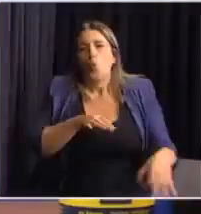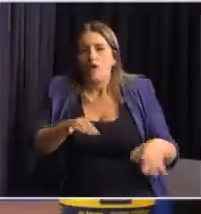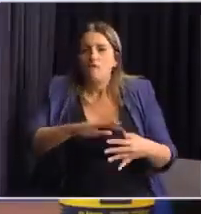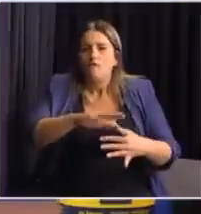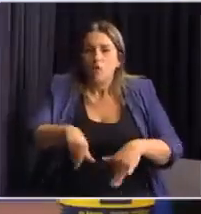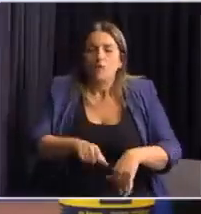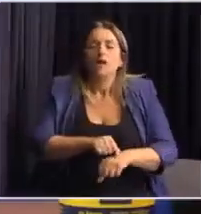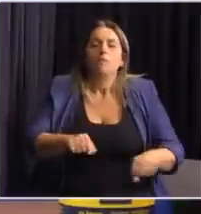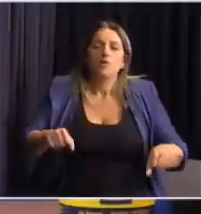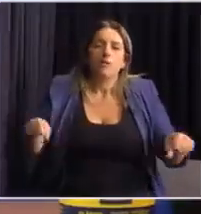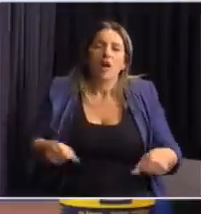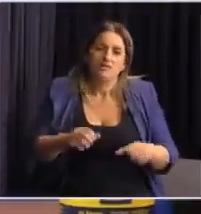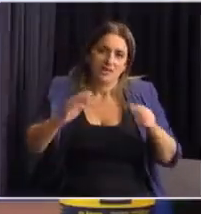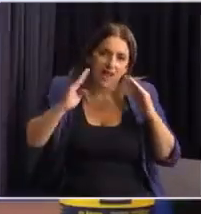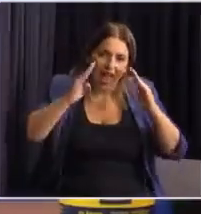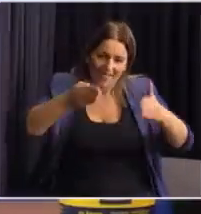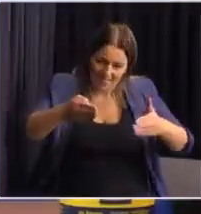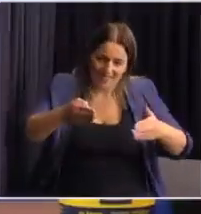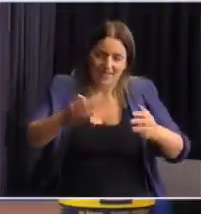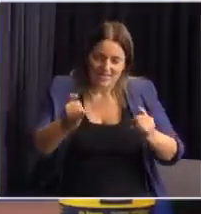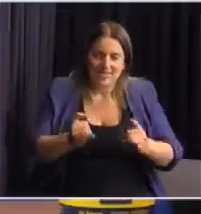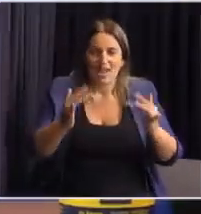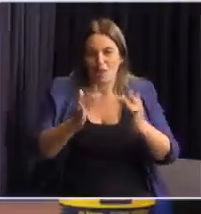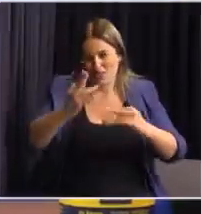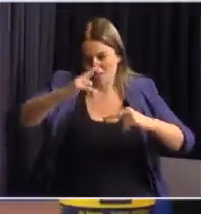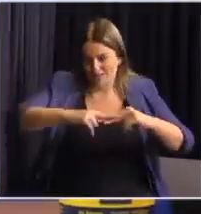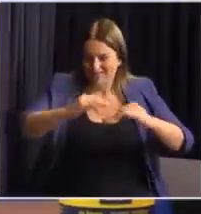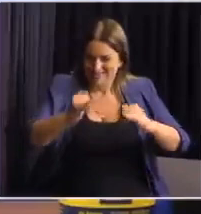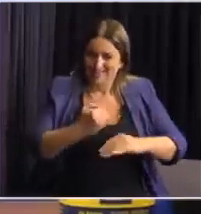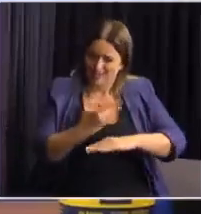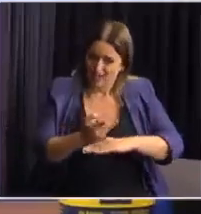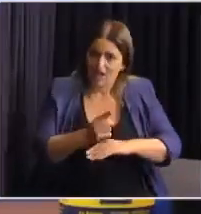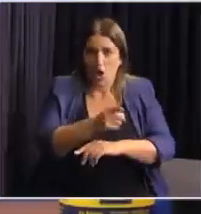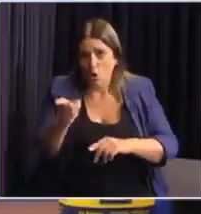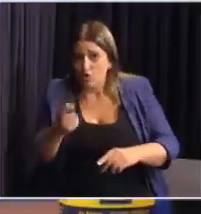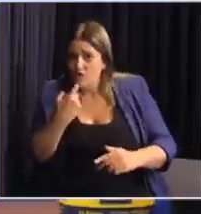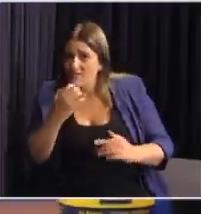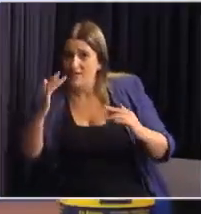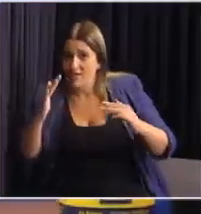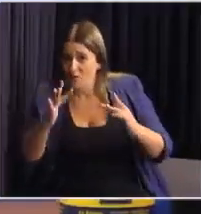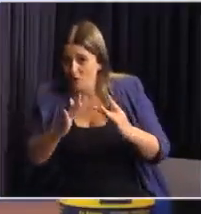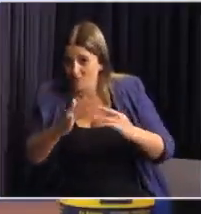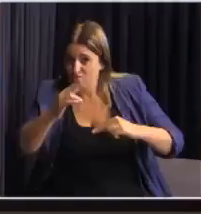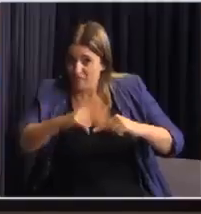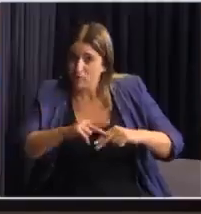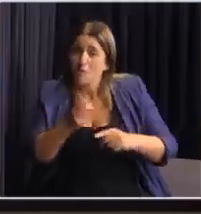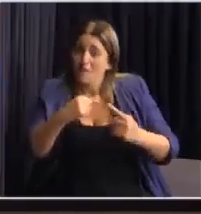que nos permita atender a los que se están conectando, a los que no se están conectando y en definitiva seguir avanzando.